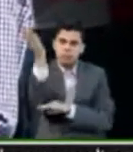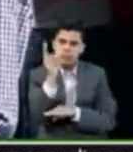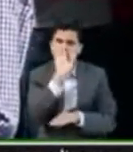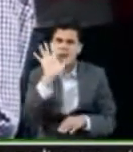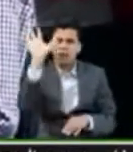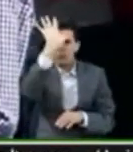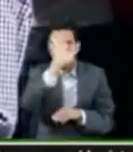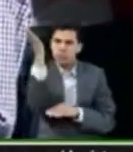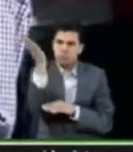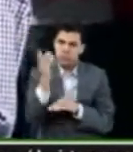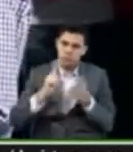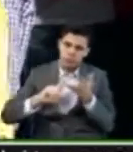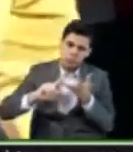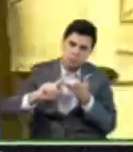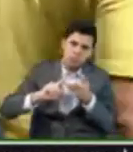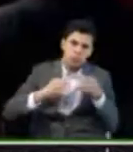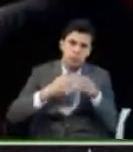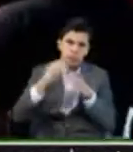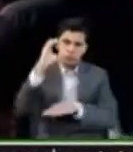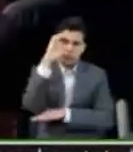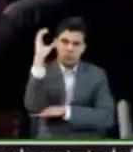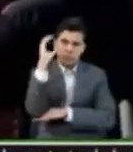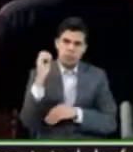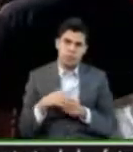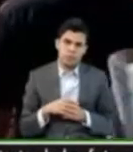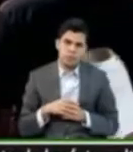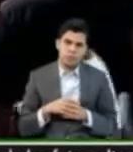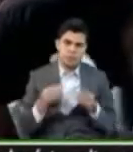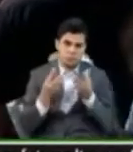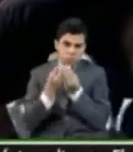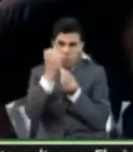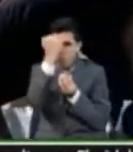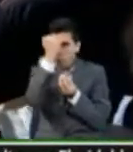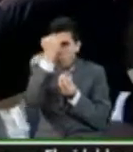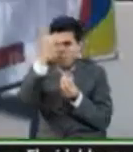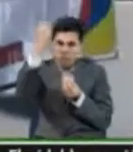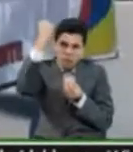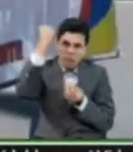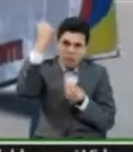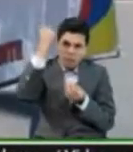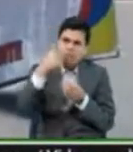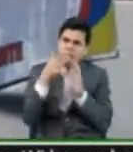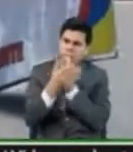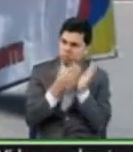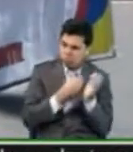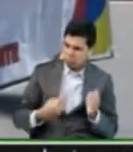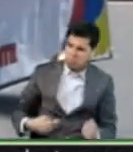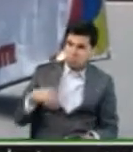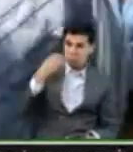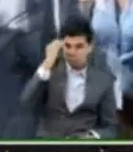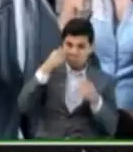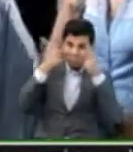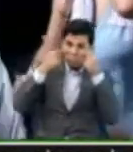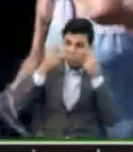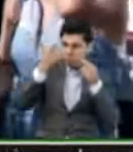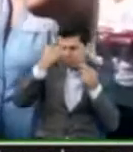de peticiones del magisterio colombiano. Según los profesores, ya el presidente ha mostrado la falta de seriedad en anteriores mesas de trabajo,